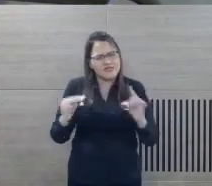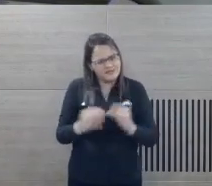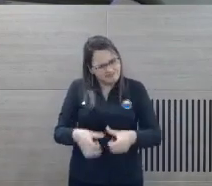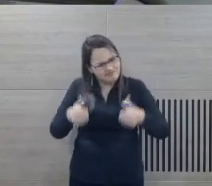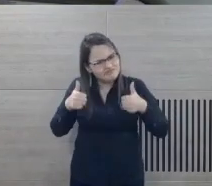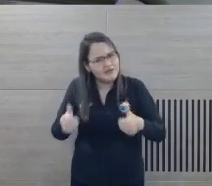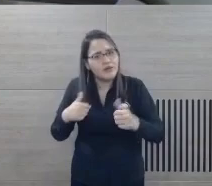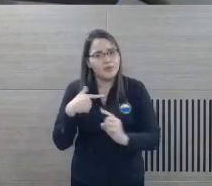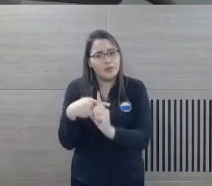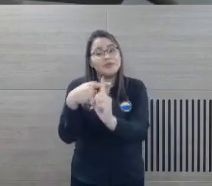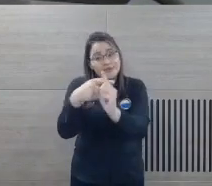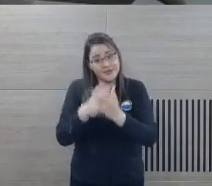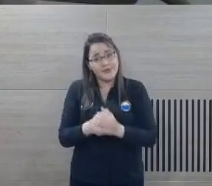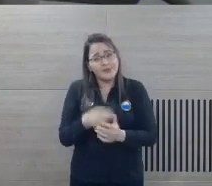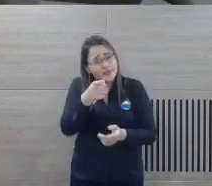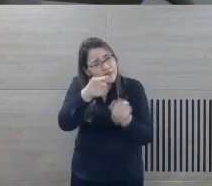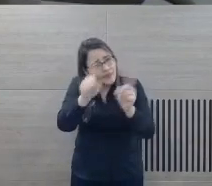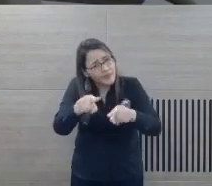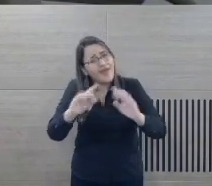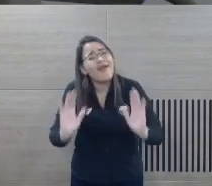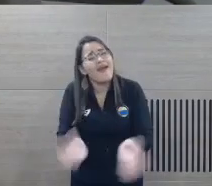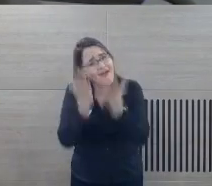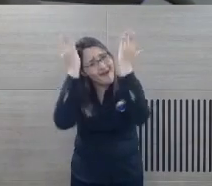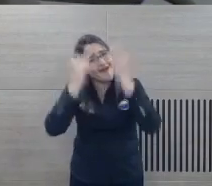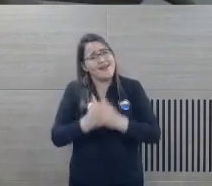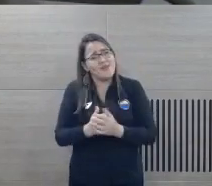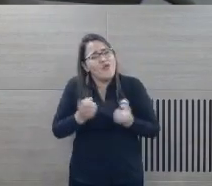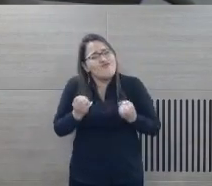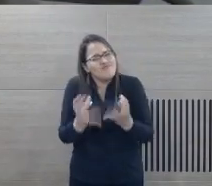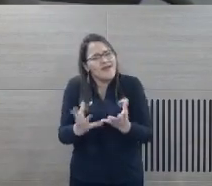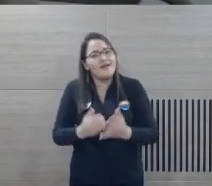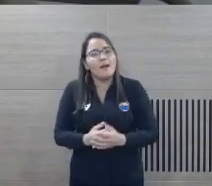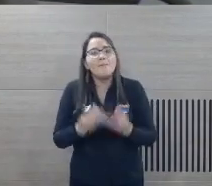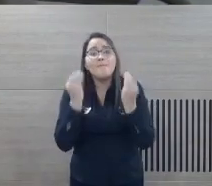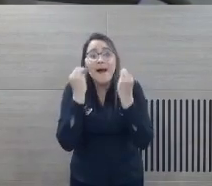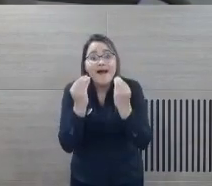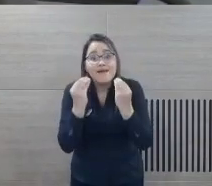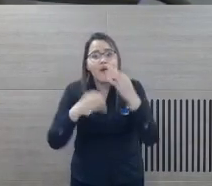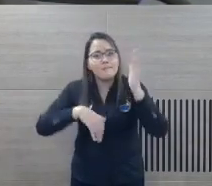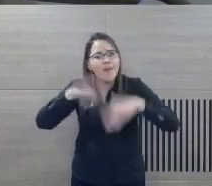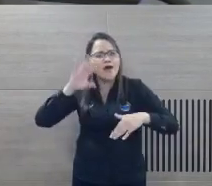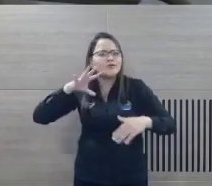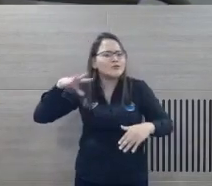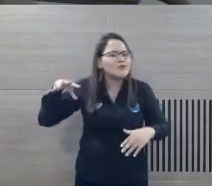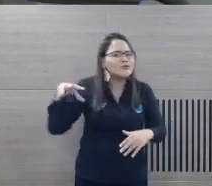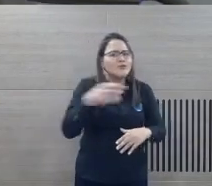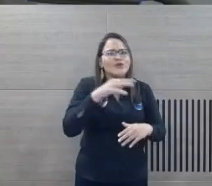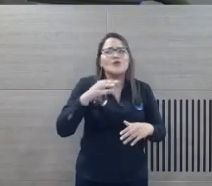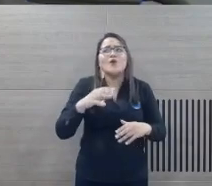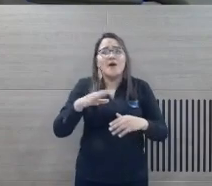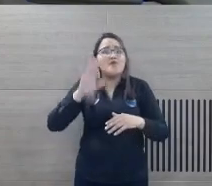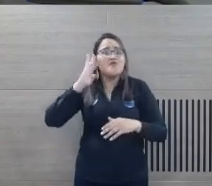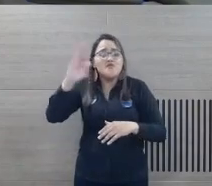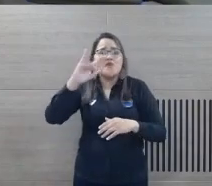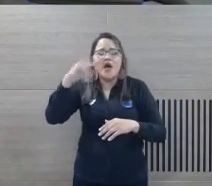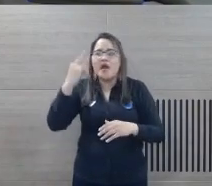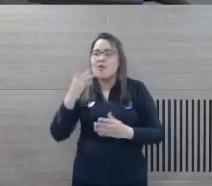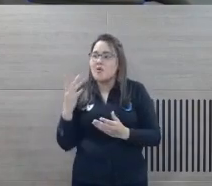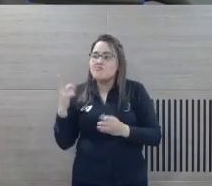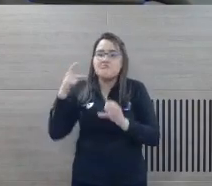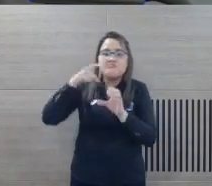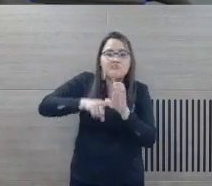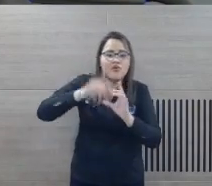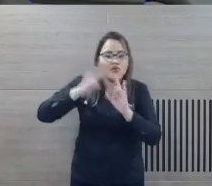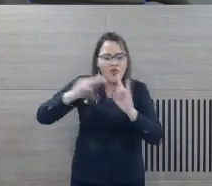dio. ¿Para qué? Para que otros tengan las posibilidades y las oportunidades que ustedes tuvieron. Para que otros tengan mayores oportunidades y mayores